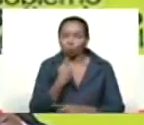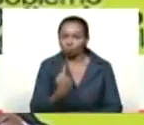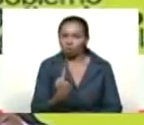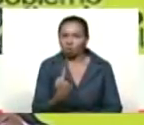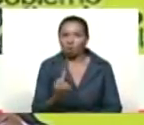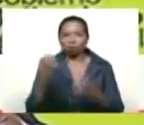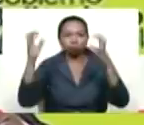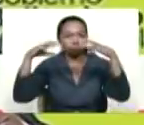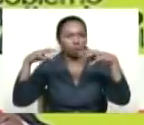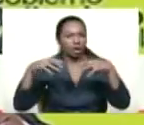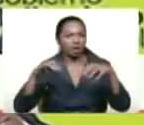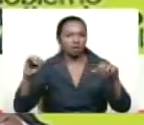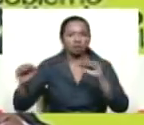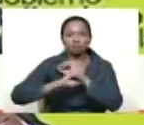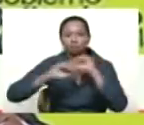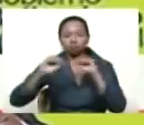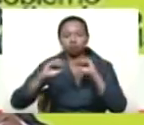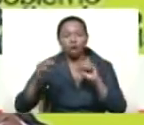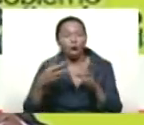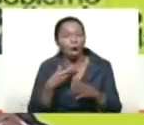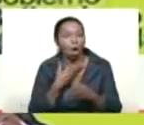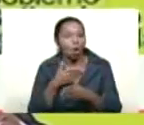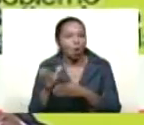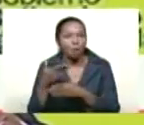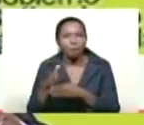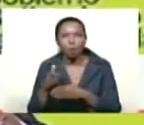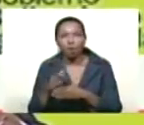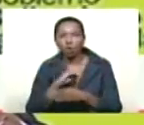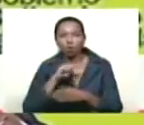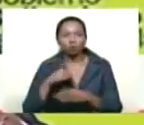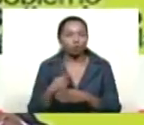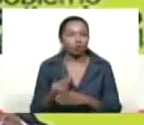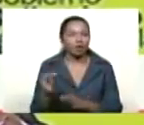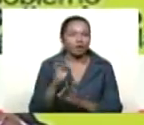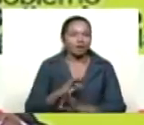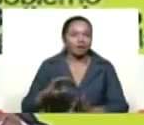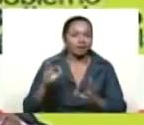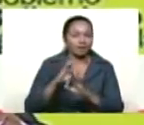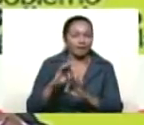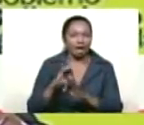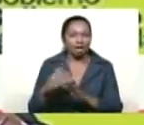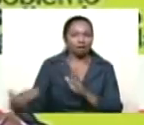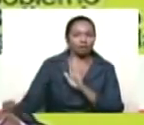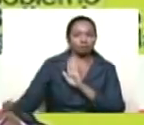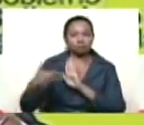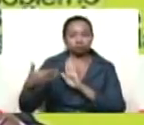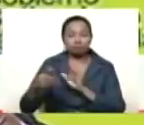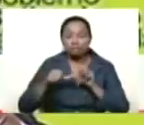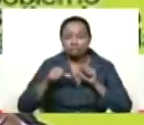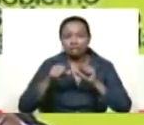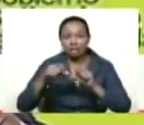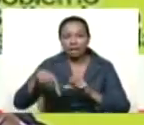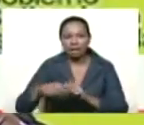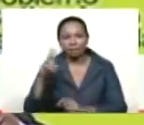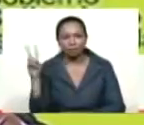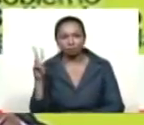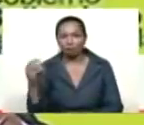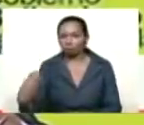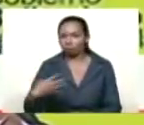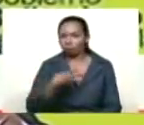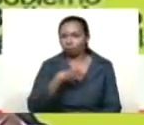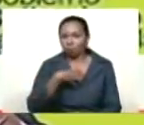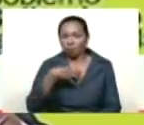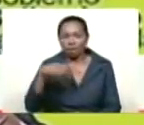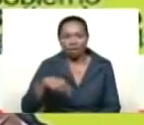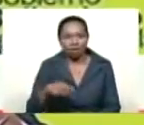llueva, truene o relampaguee, nadie ni nada parará el curso de la revolución bolivariana